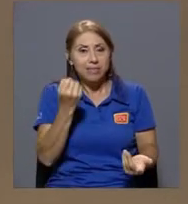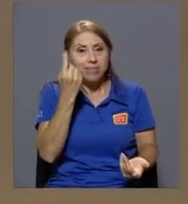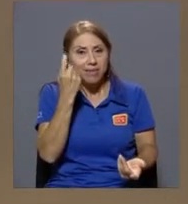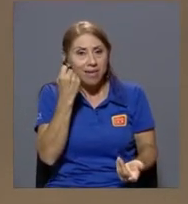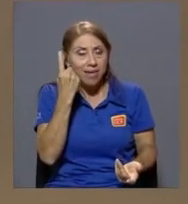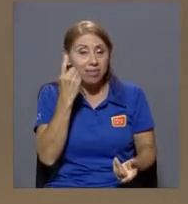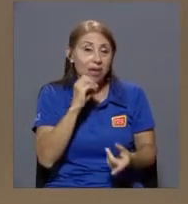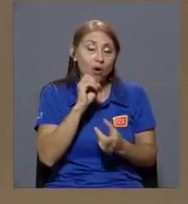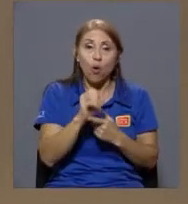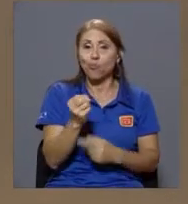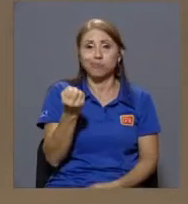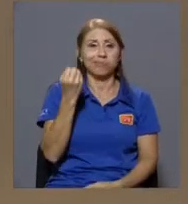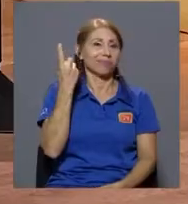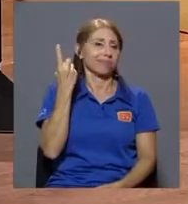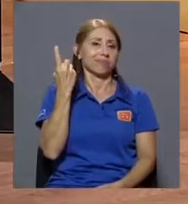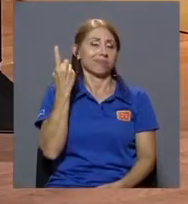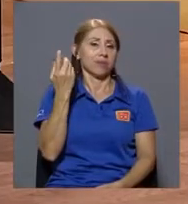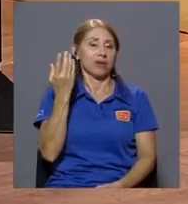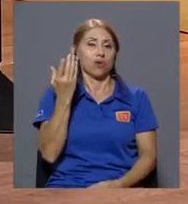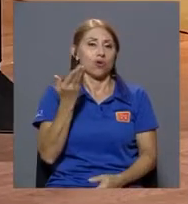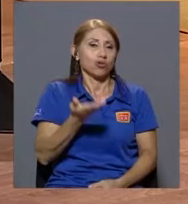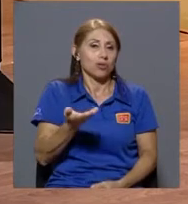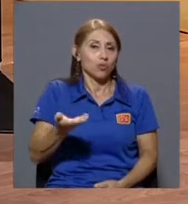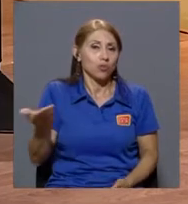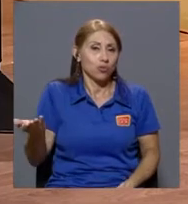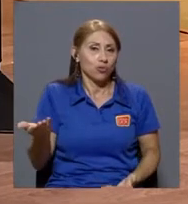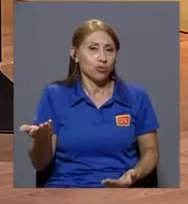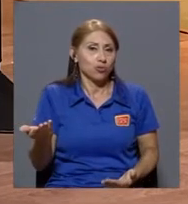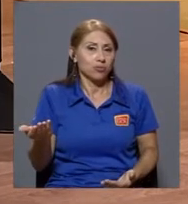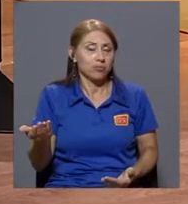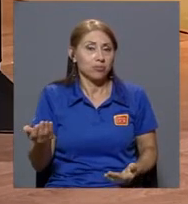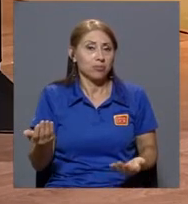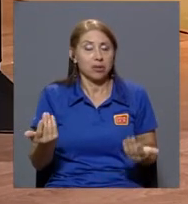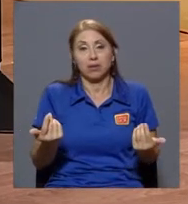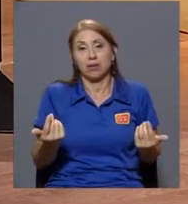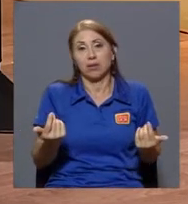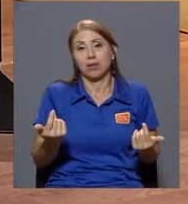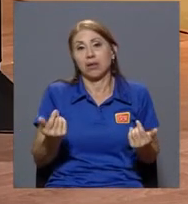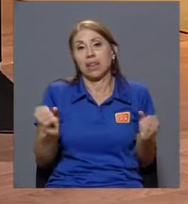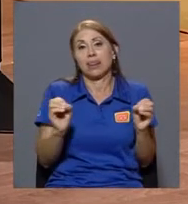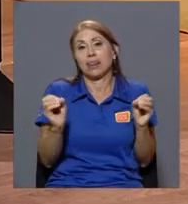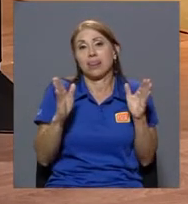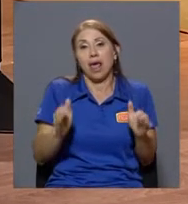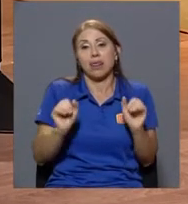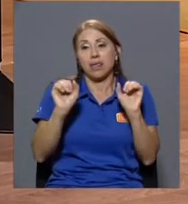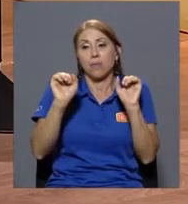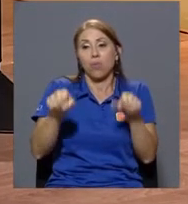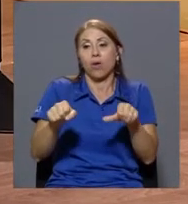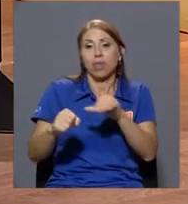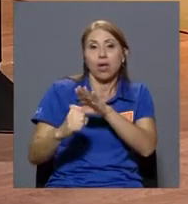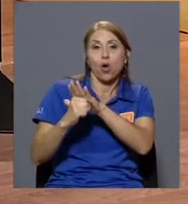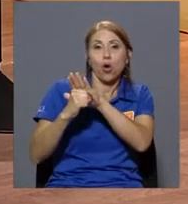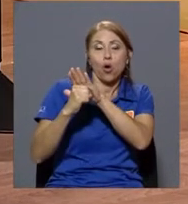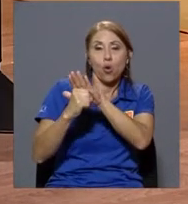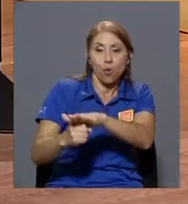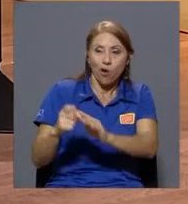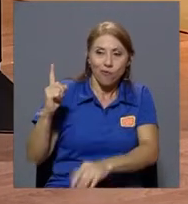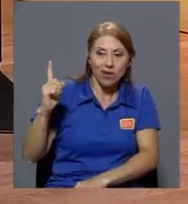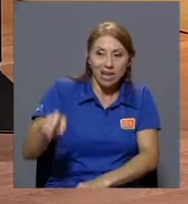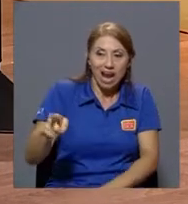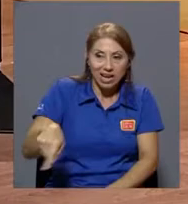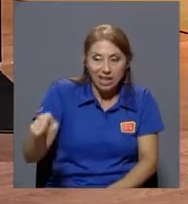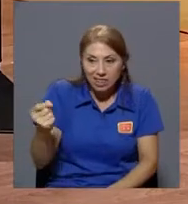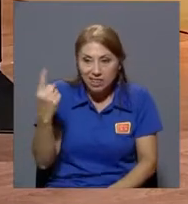entienden o no entienden los asuntos, y nadie puede obligar a alguien más a entender lo que no